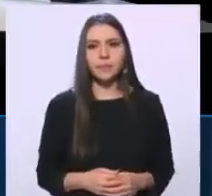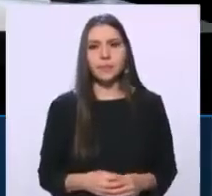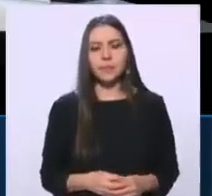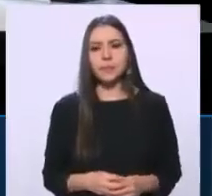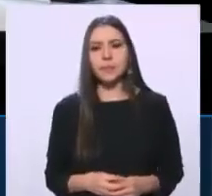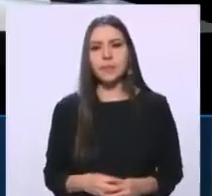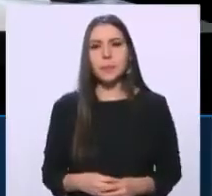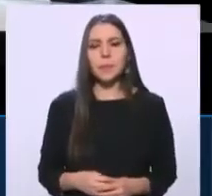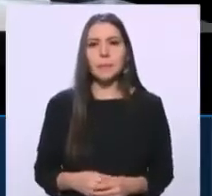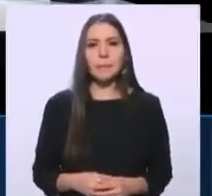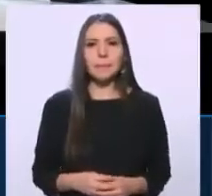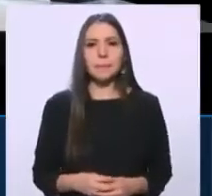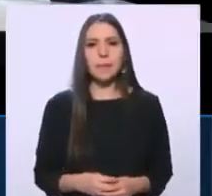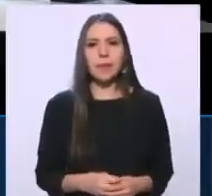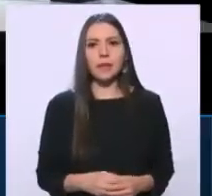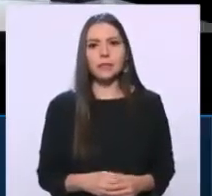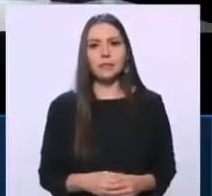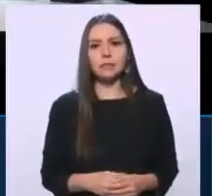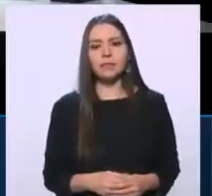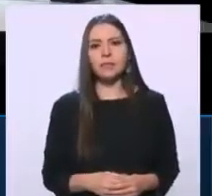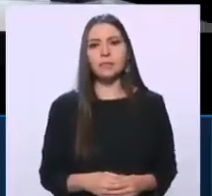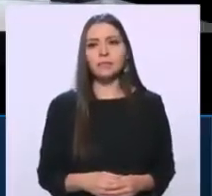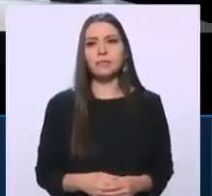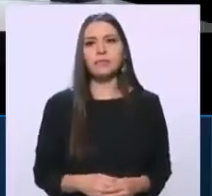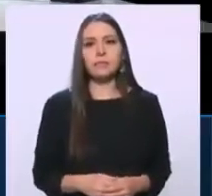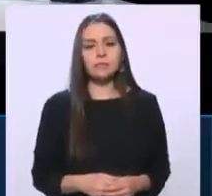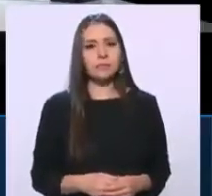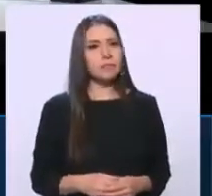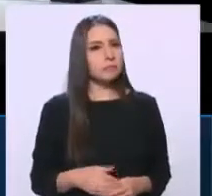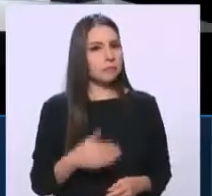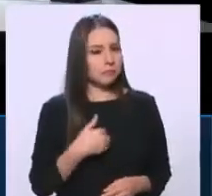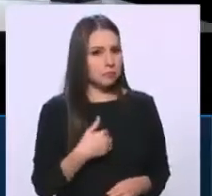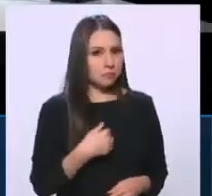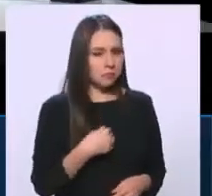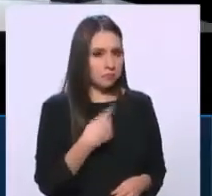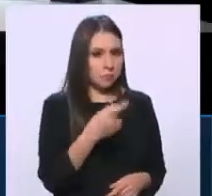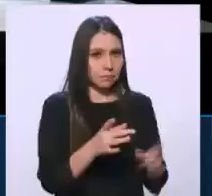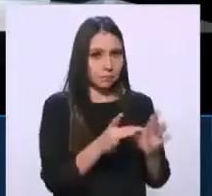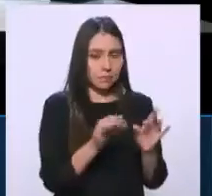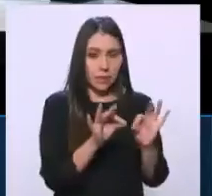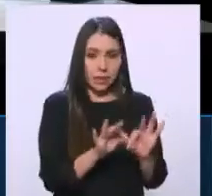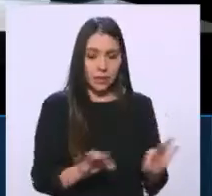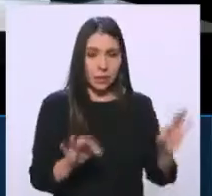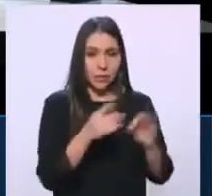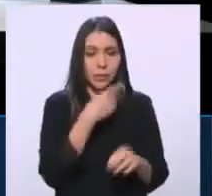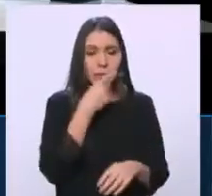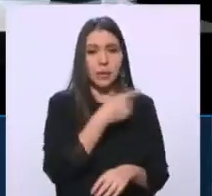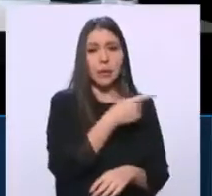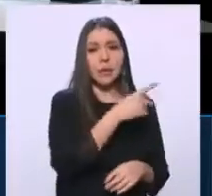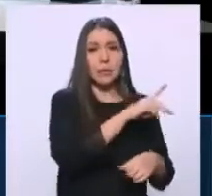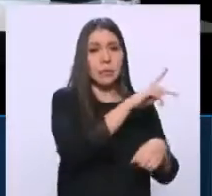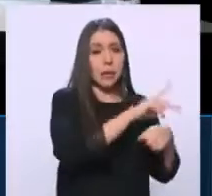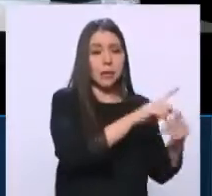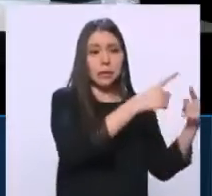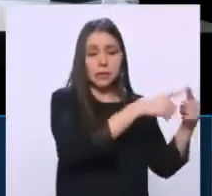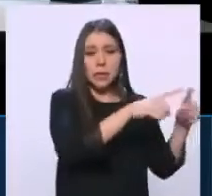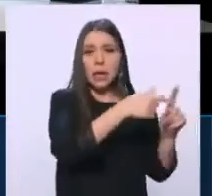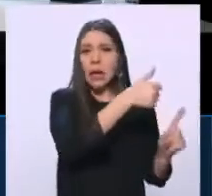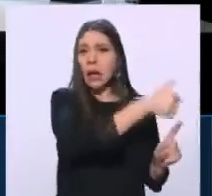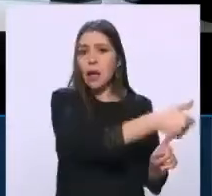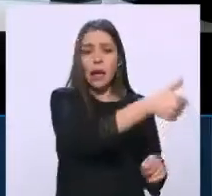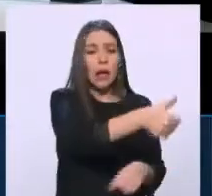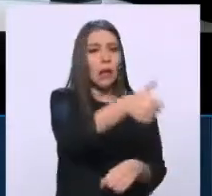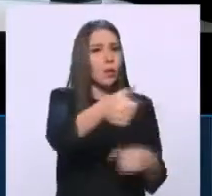Sí, me parece que es muy importante subrayar que cada país tiene sus propias condiciones y características. Claro. Incluso los países que